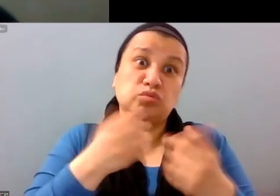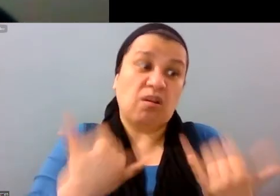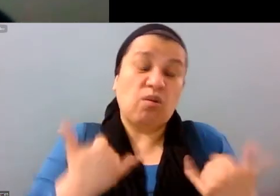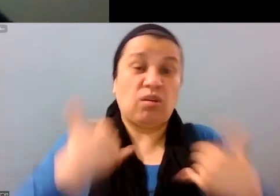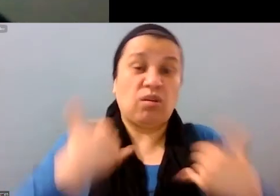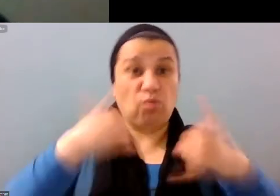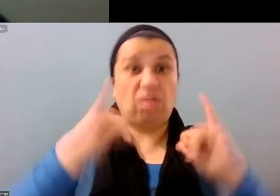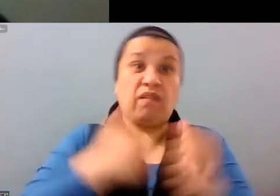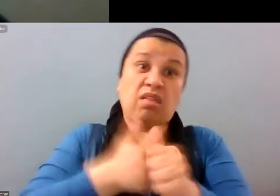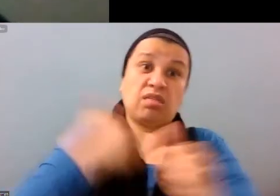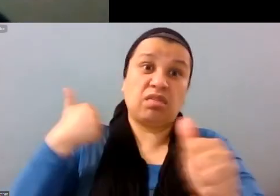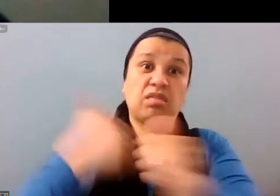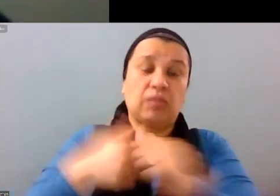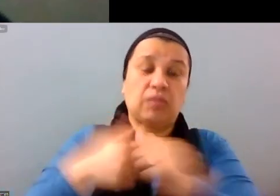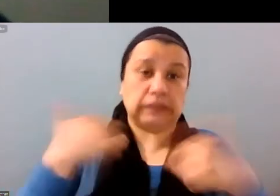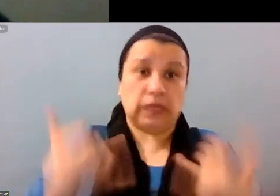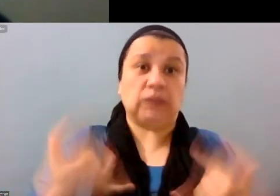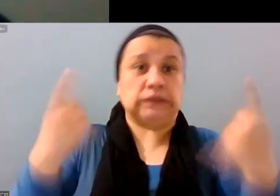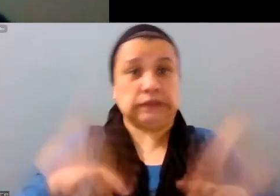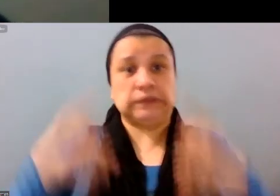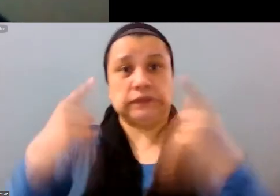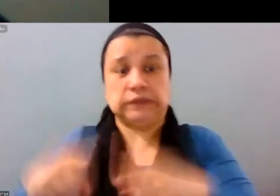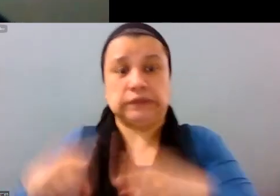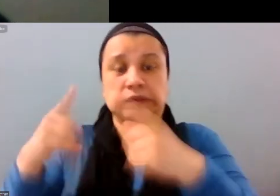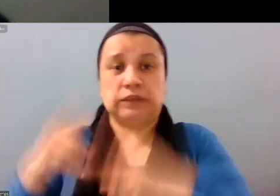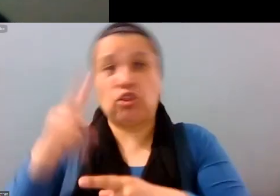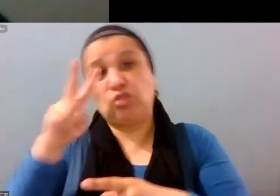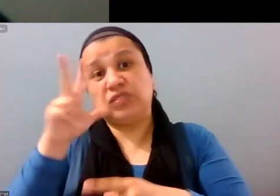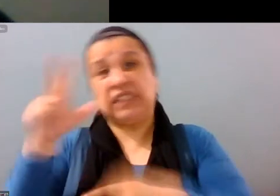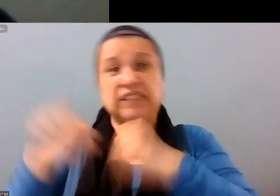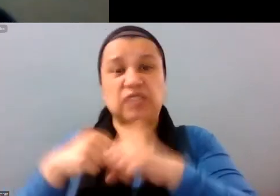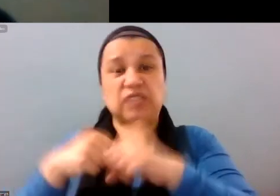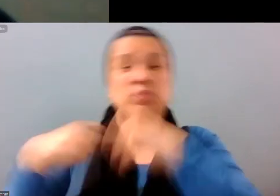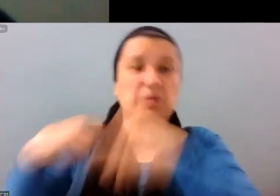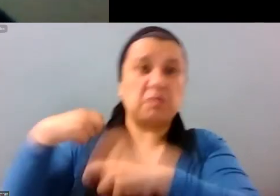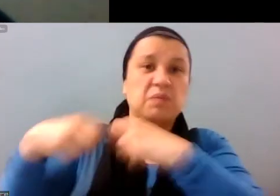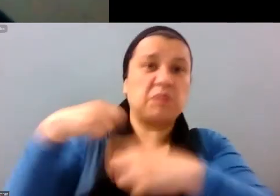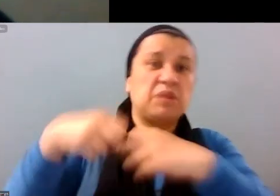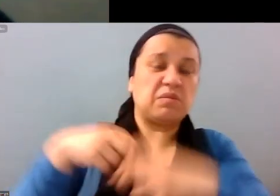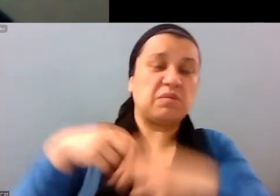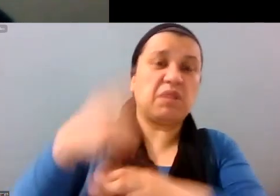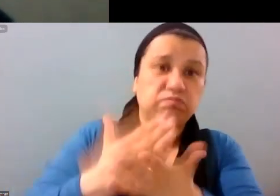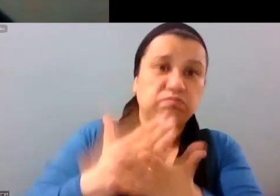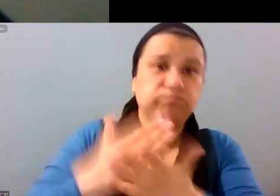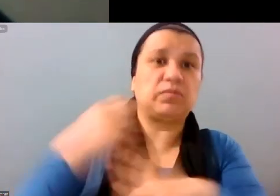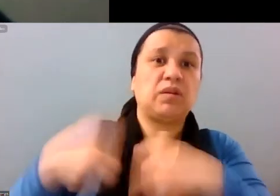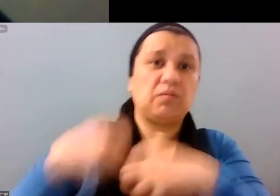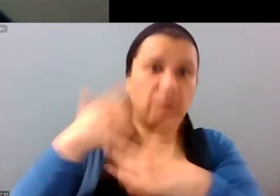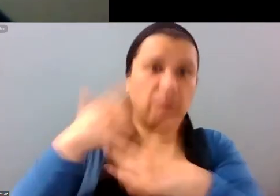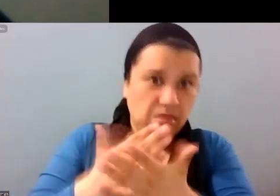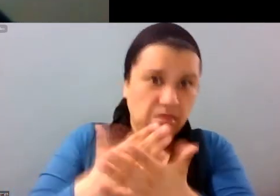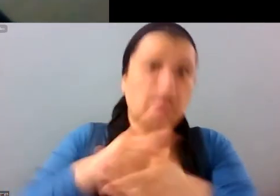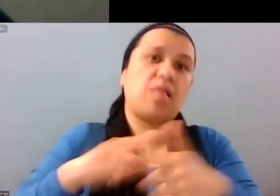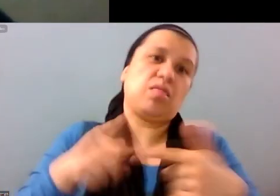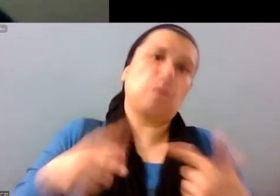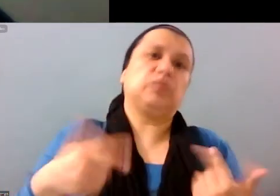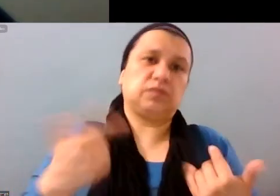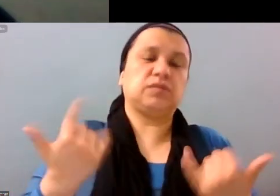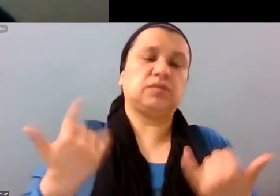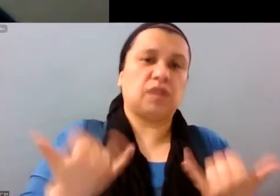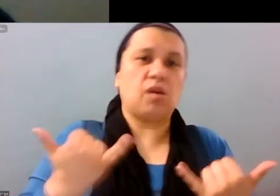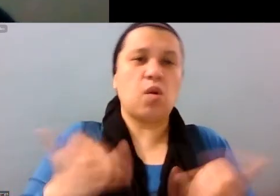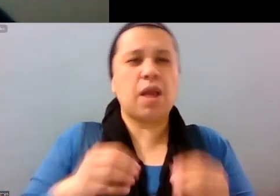eventualidad que hemos tenido desde hace dos tres años anteriores verdad pero básicamente tal vez un poco